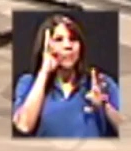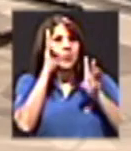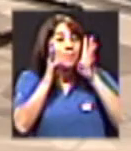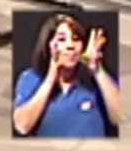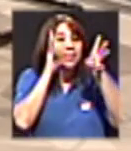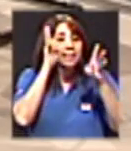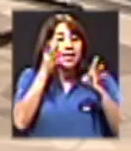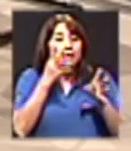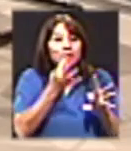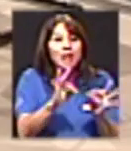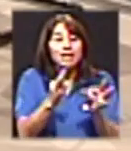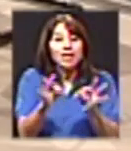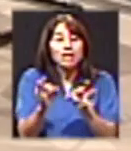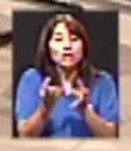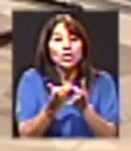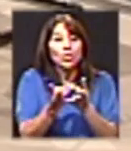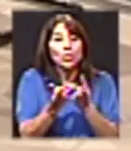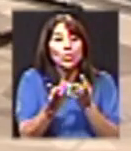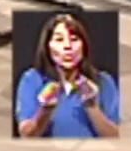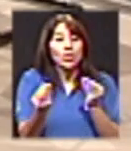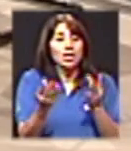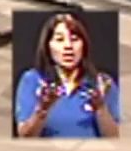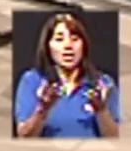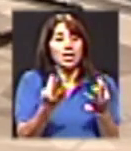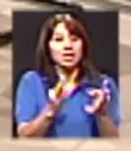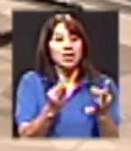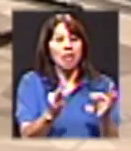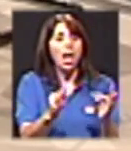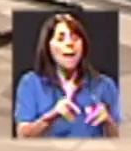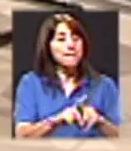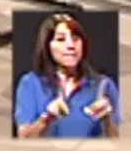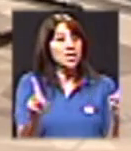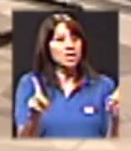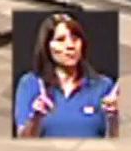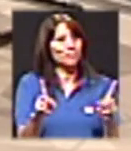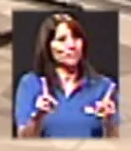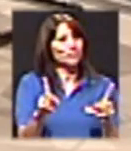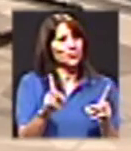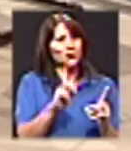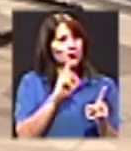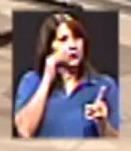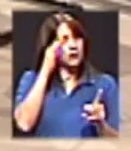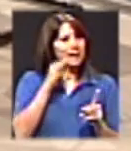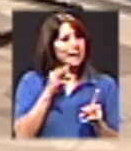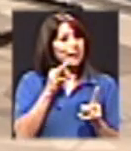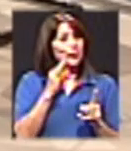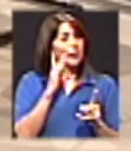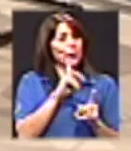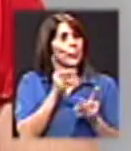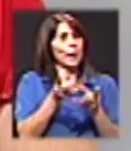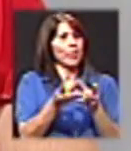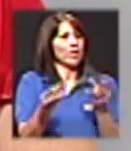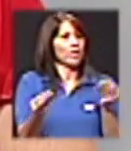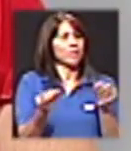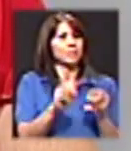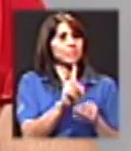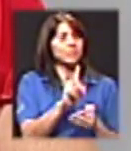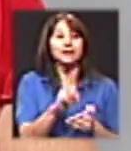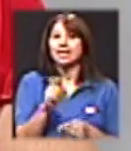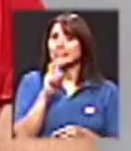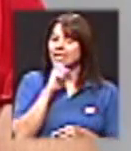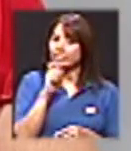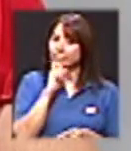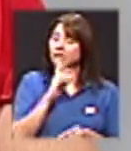parece que no ha faltado y yo no estoy seguro si han logrado algo. Difícil y yo creo que aquí